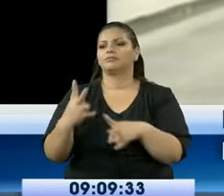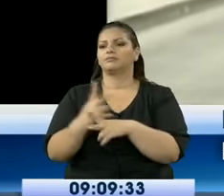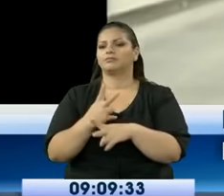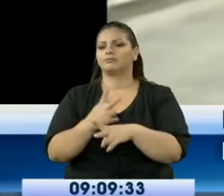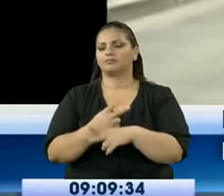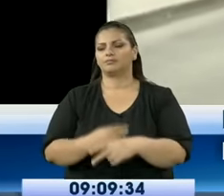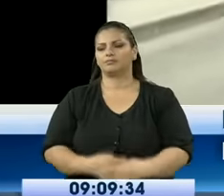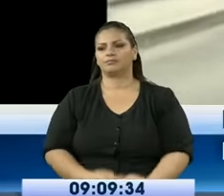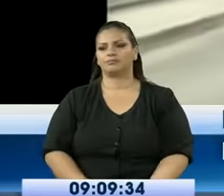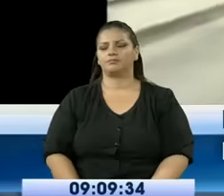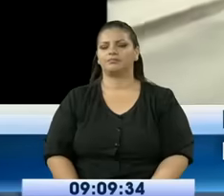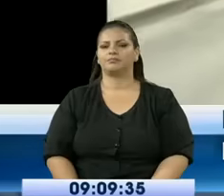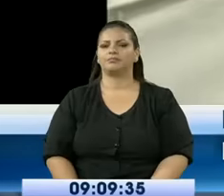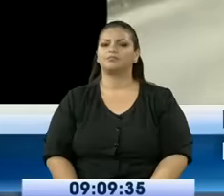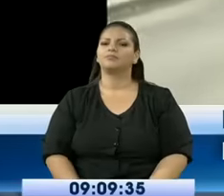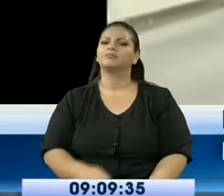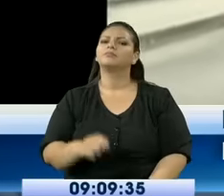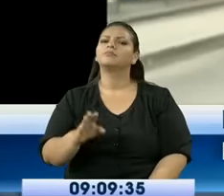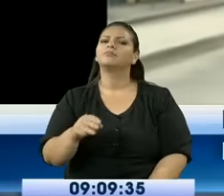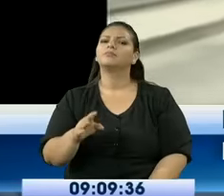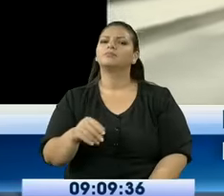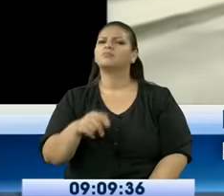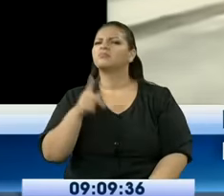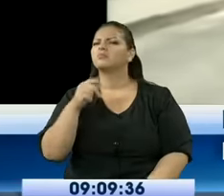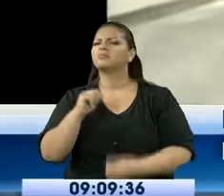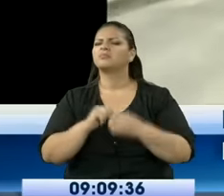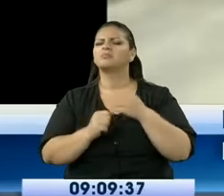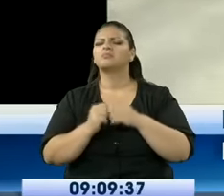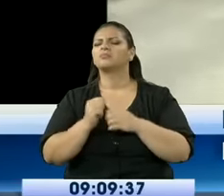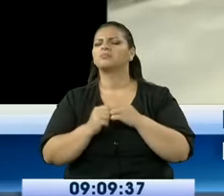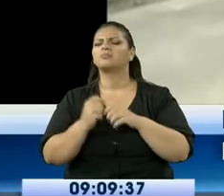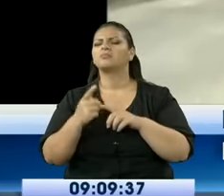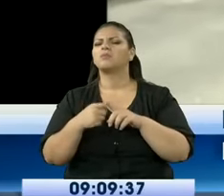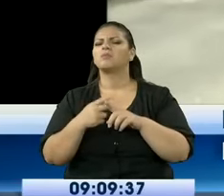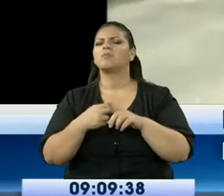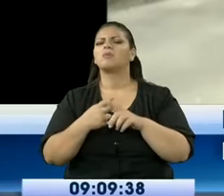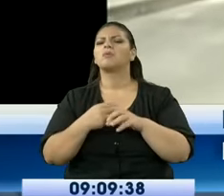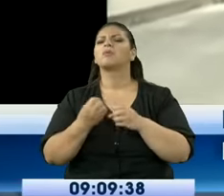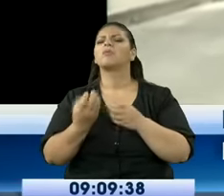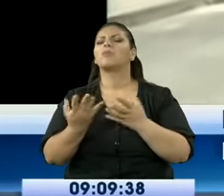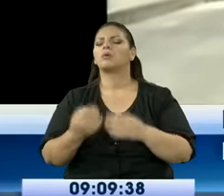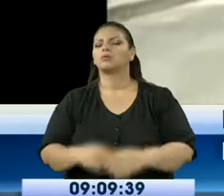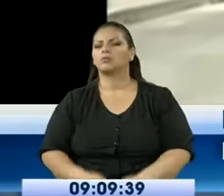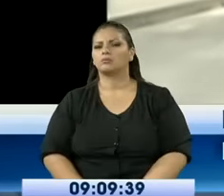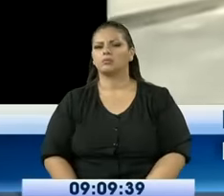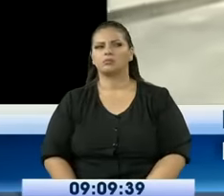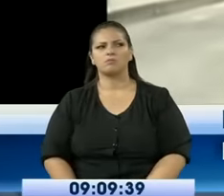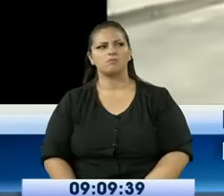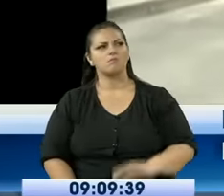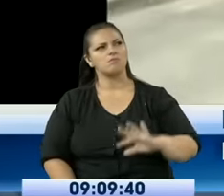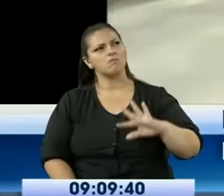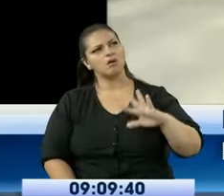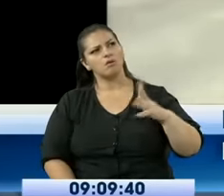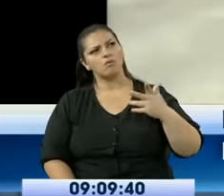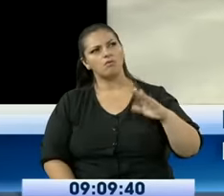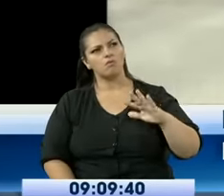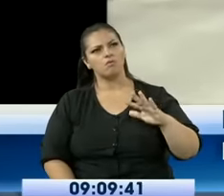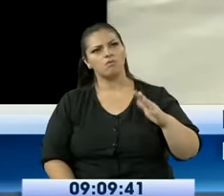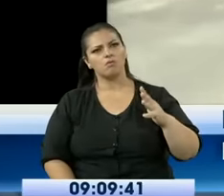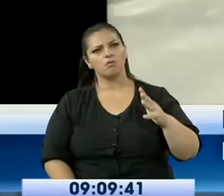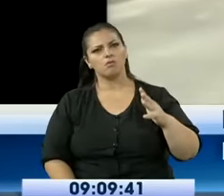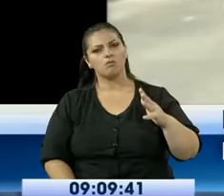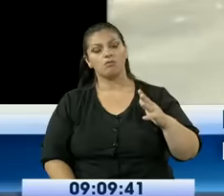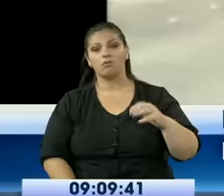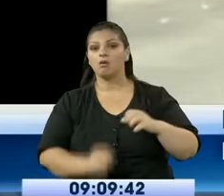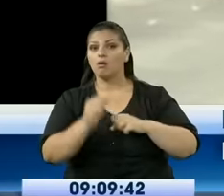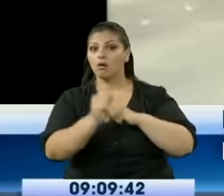gracias, mi señora. ¿Me recuerda desde hace qué tiempo el temita de las luminarias? Ya tiene ya siquiera varios años.